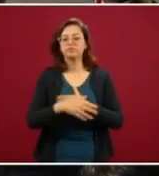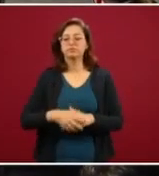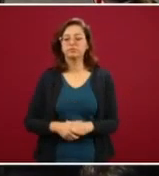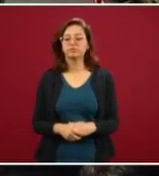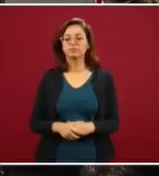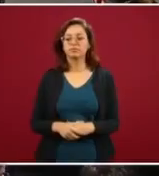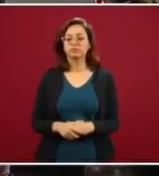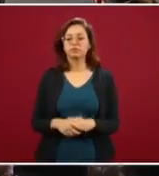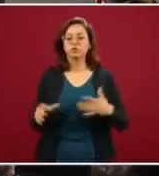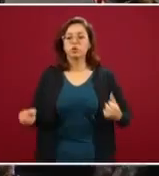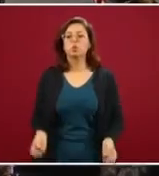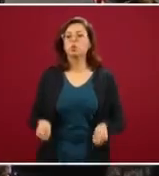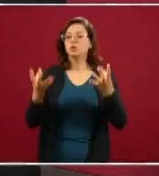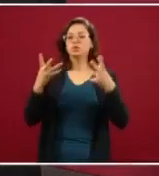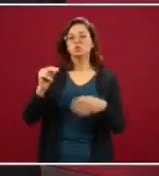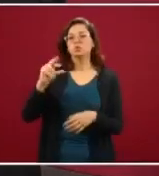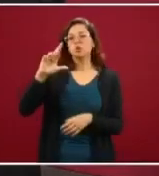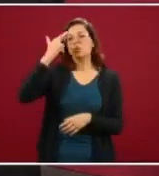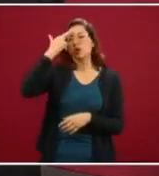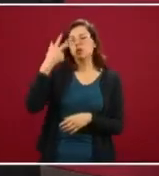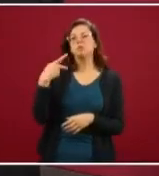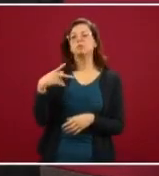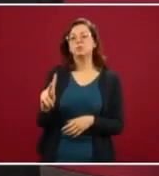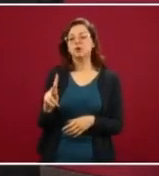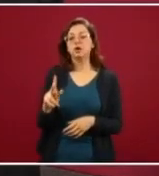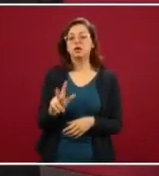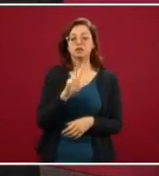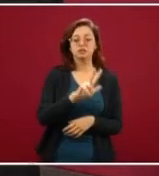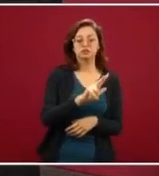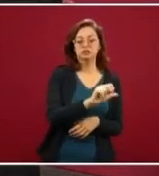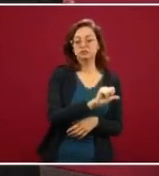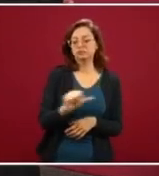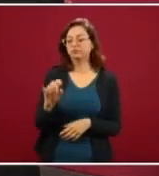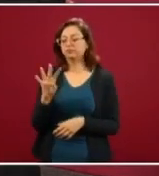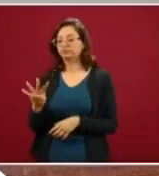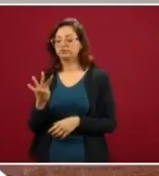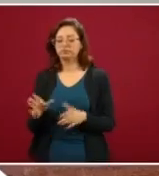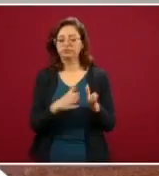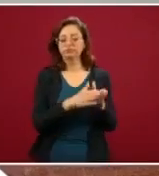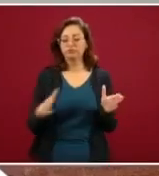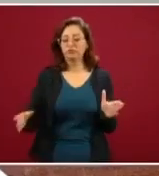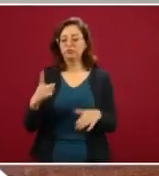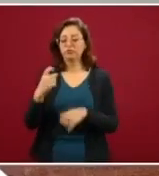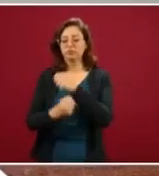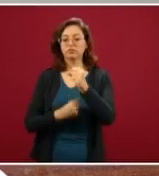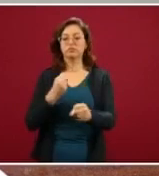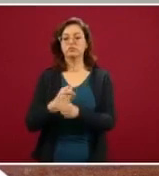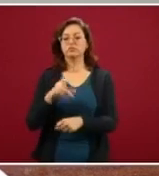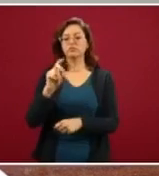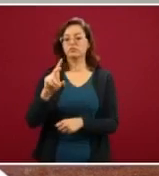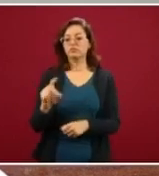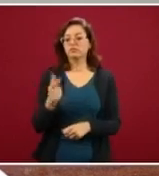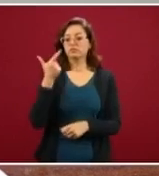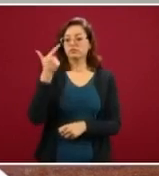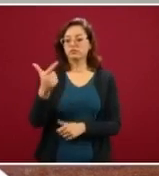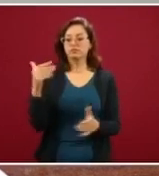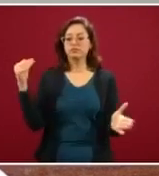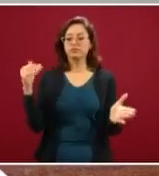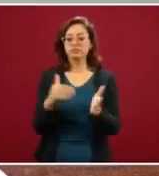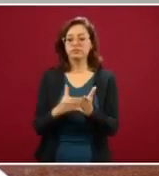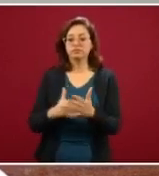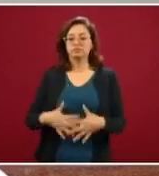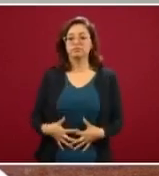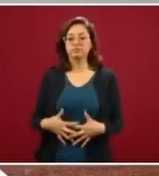la cifra exacta, pero lo que sí recuerdo bien es que del 18 al 19, en el 19 logramos 37,000 embarazos